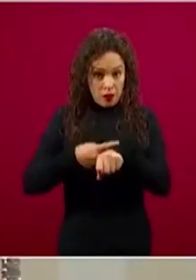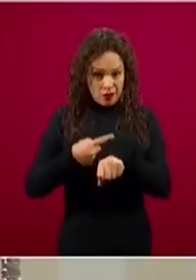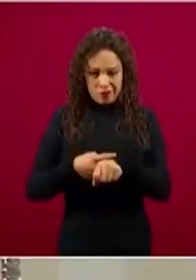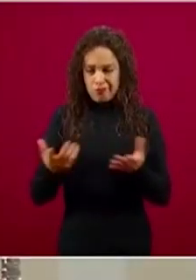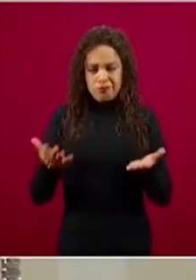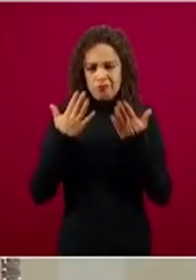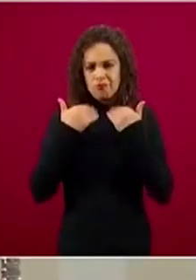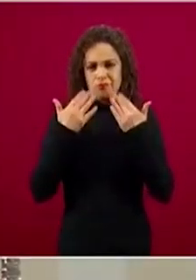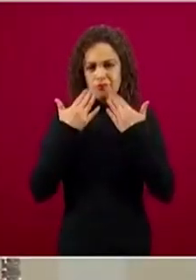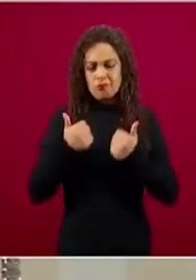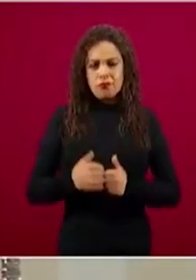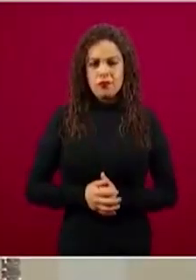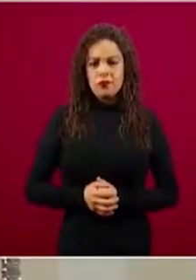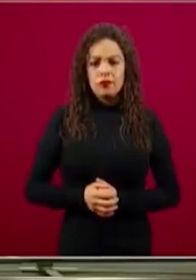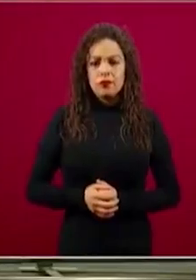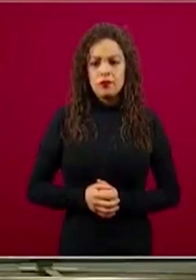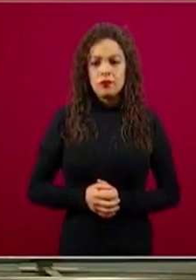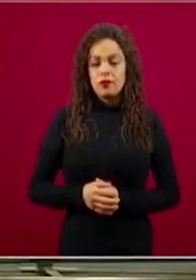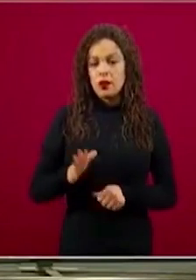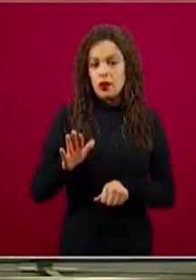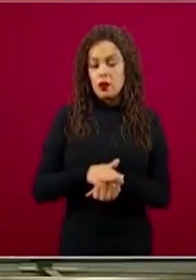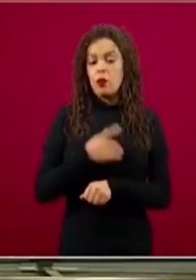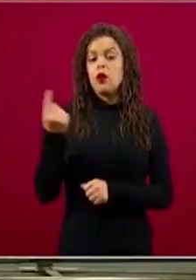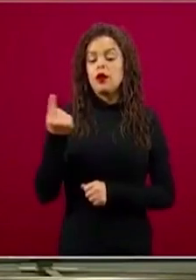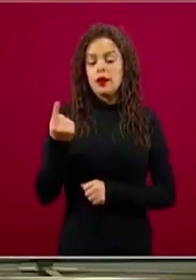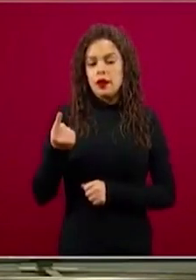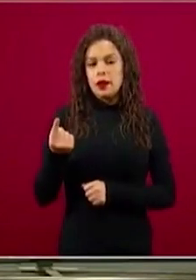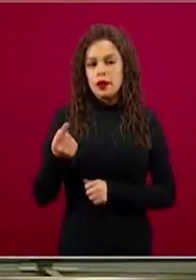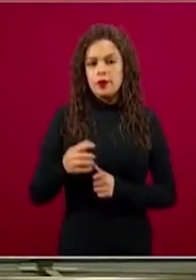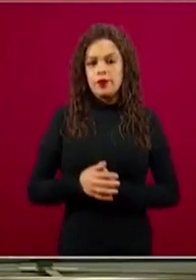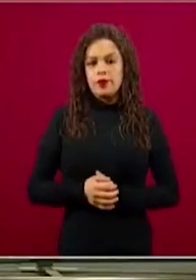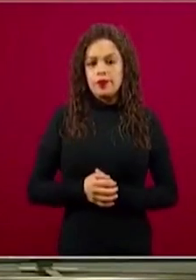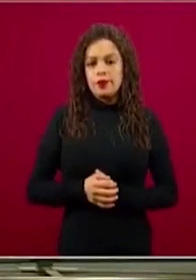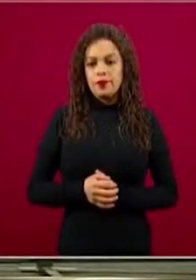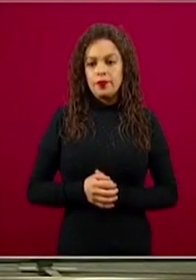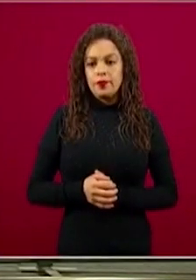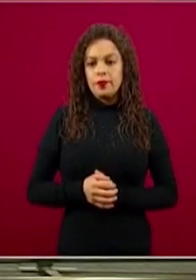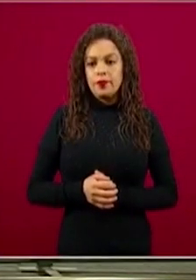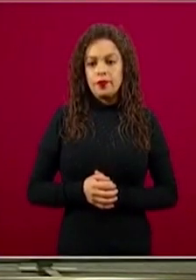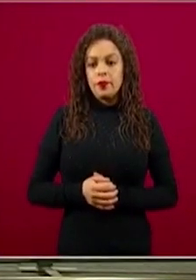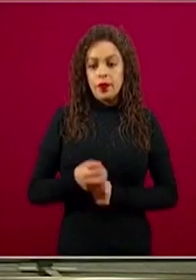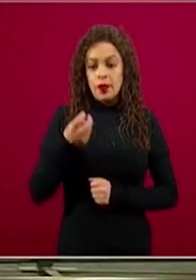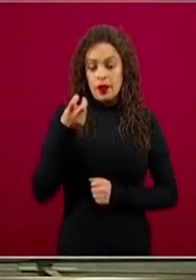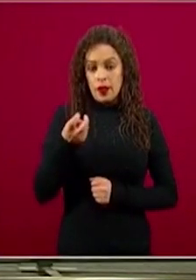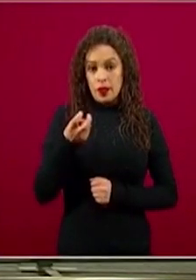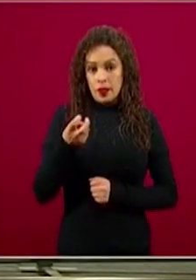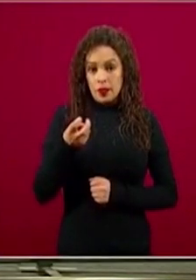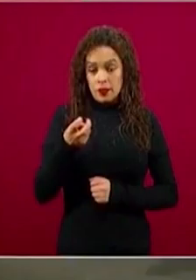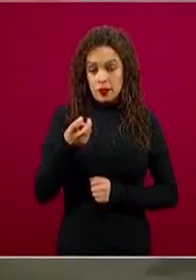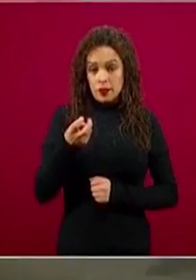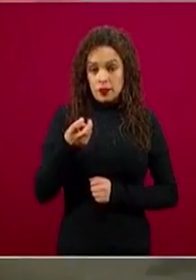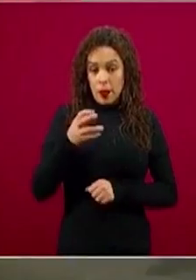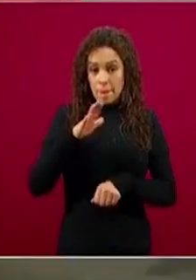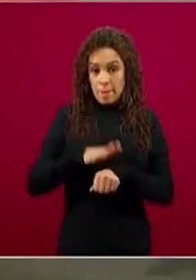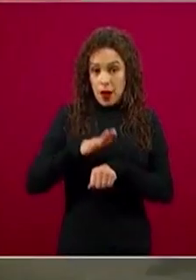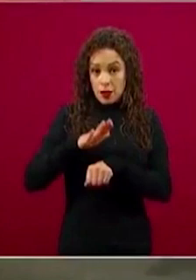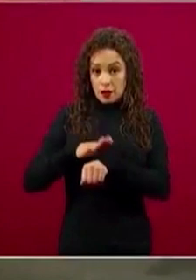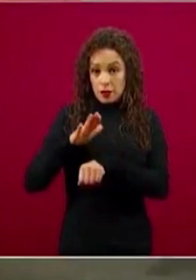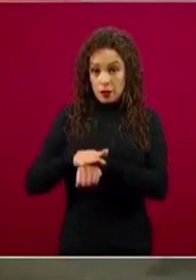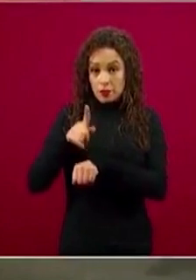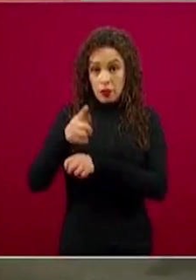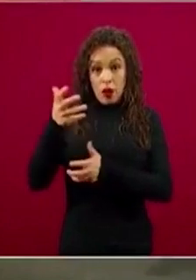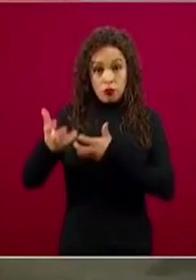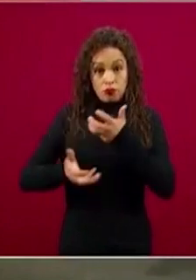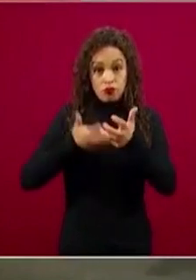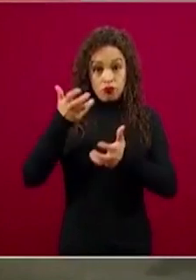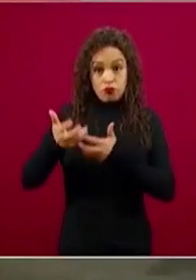realmente la cantidad de eventos no se modifica sustancialmente. Es decir, generalmente los crematorios